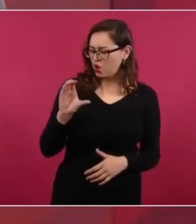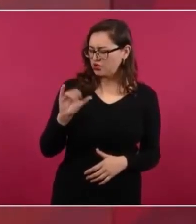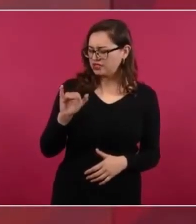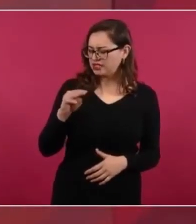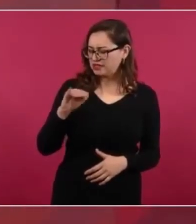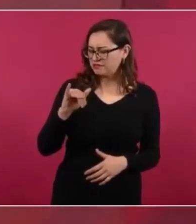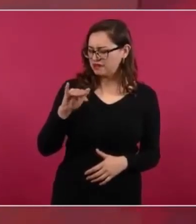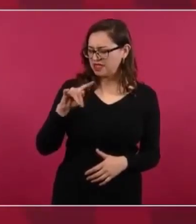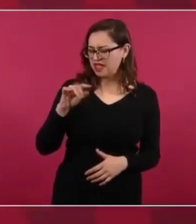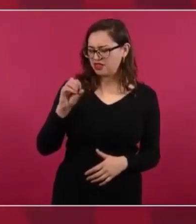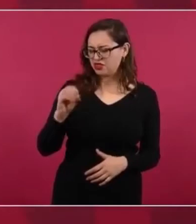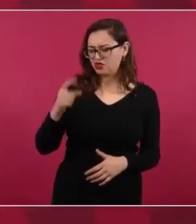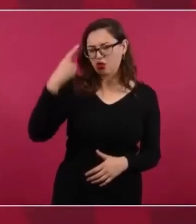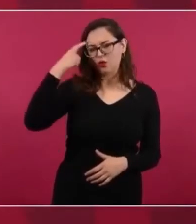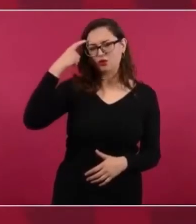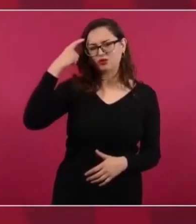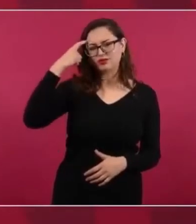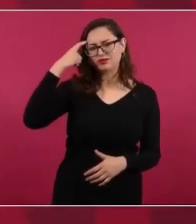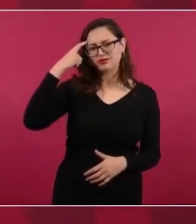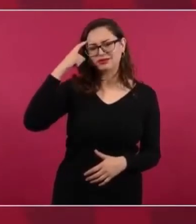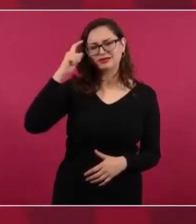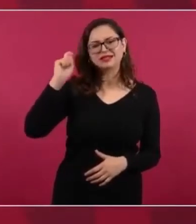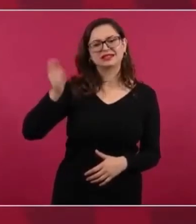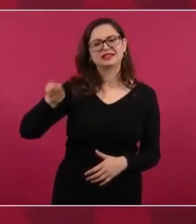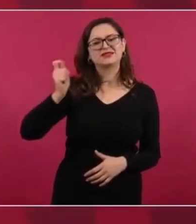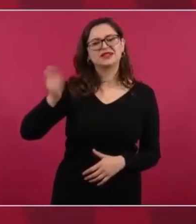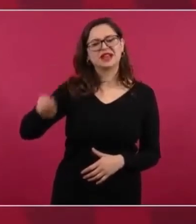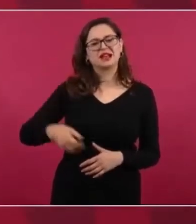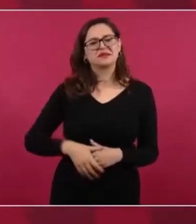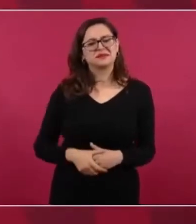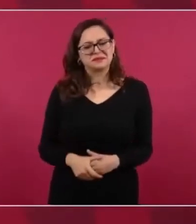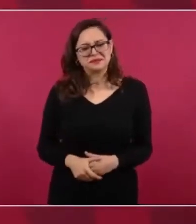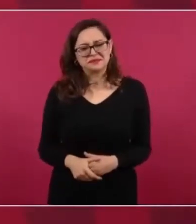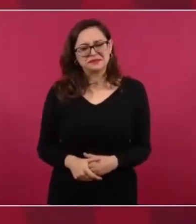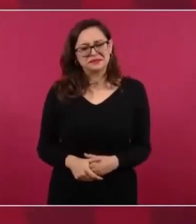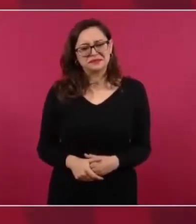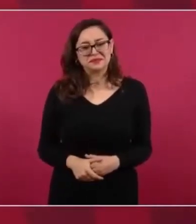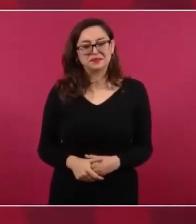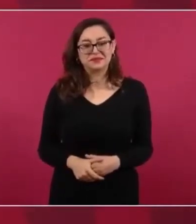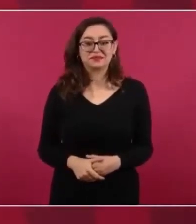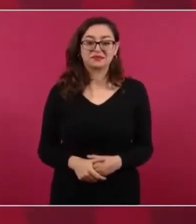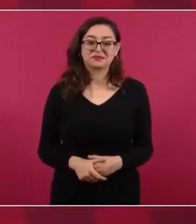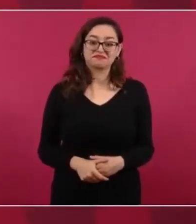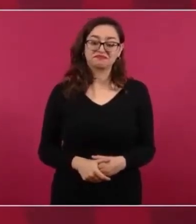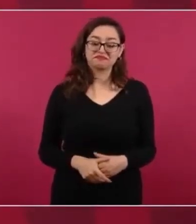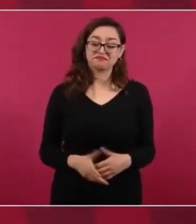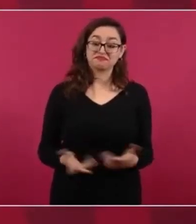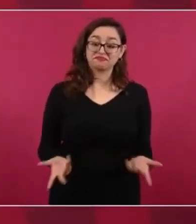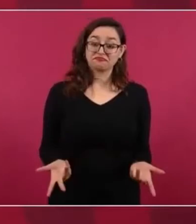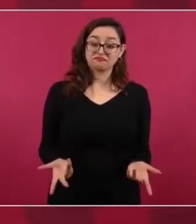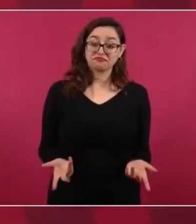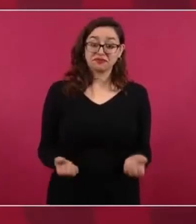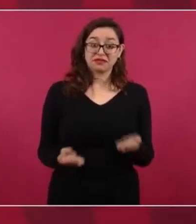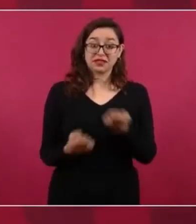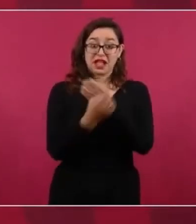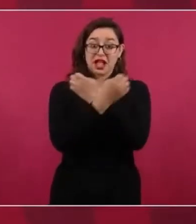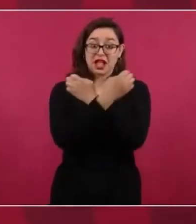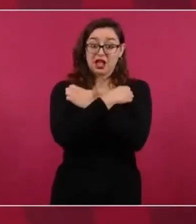Por ejemplo, Paulo Freire decía, la educación como práctica de la